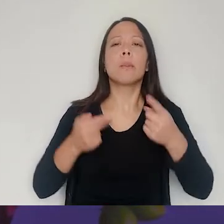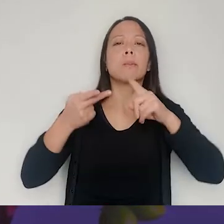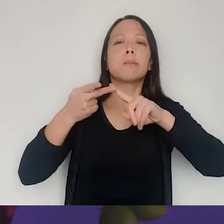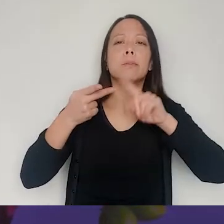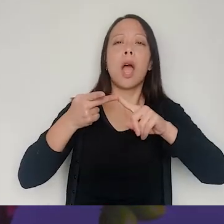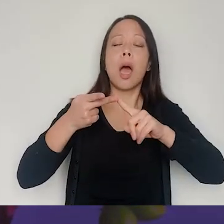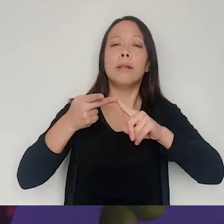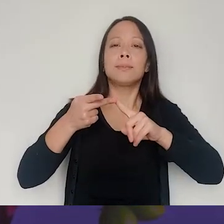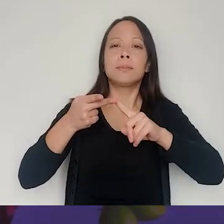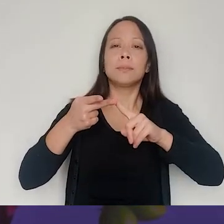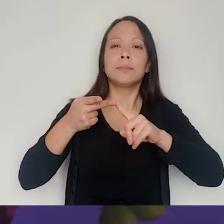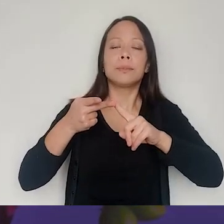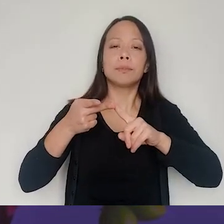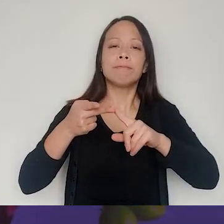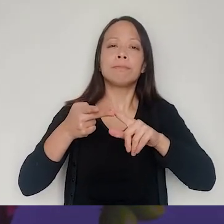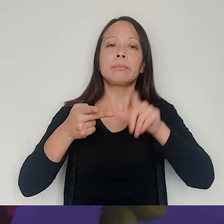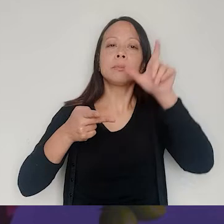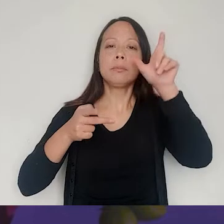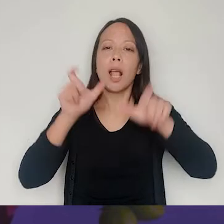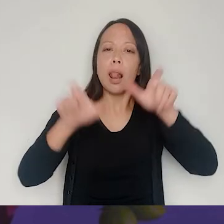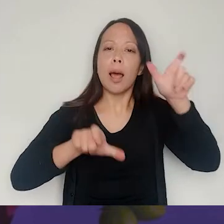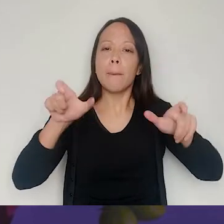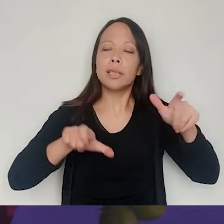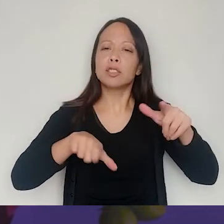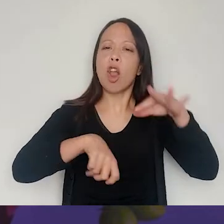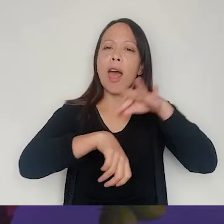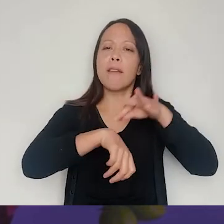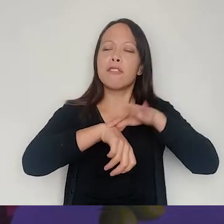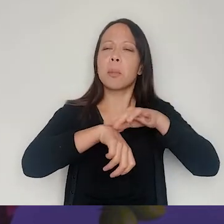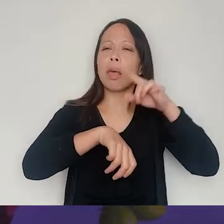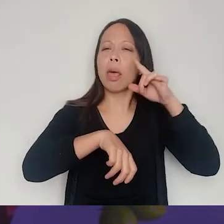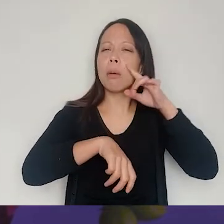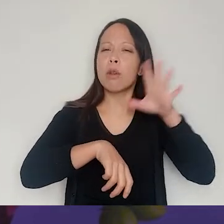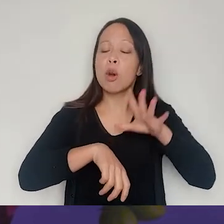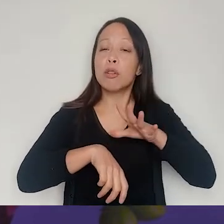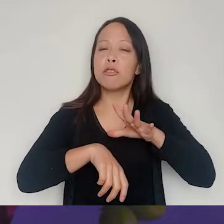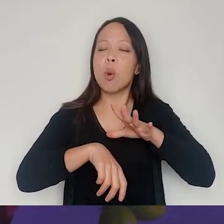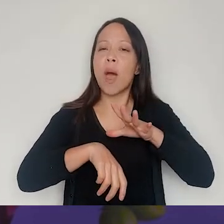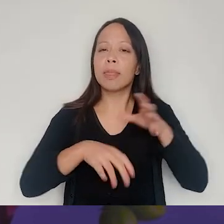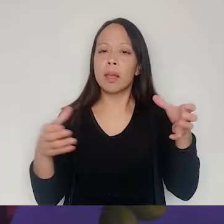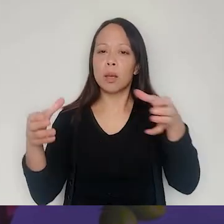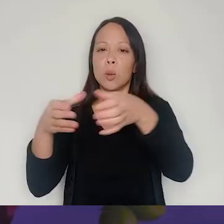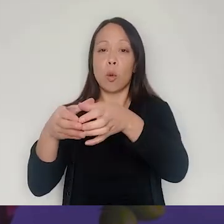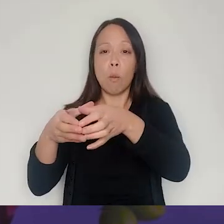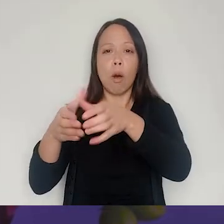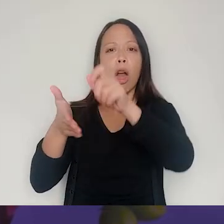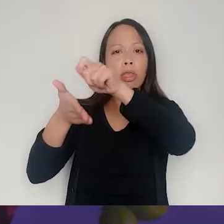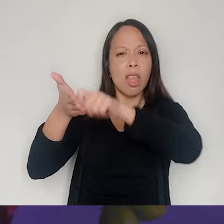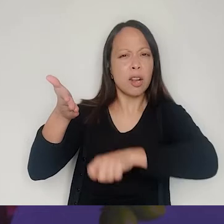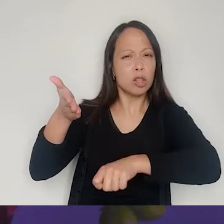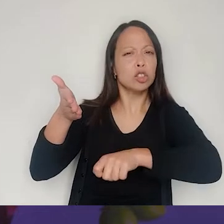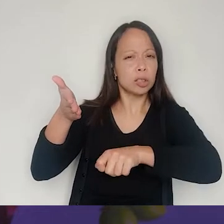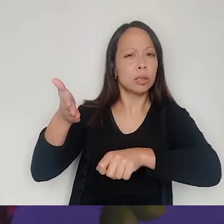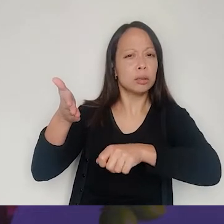el impacto de padecer una enfermedad poco frecuente en el colectivo de personas que tienen diagnosticada una enfermedad poco frecuente. Pero ¿y